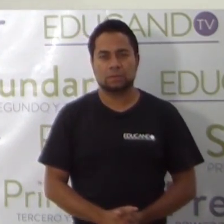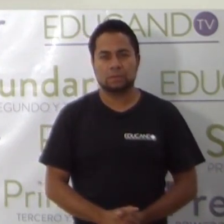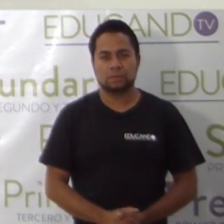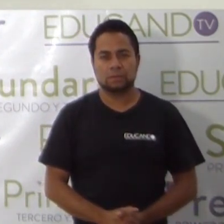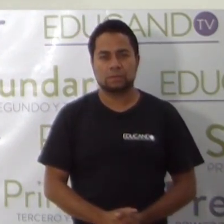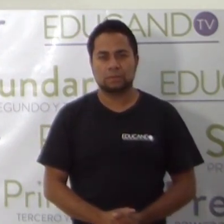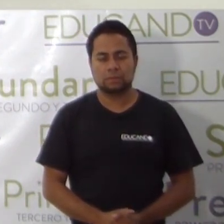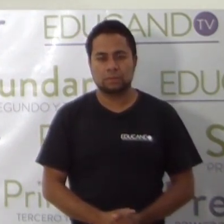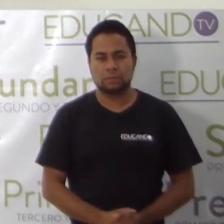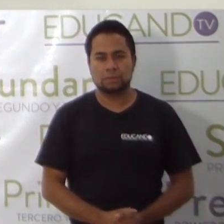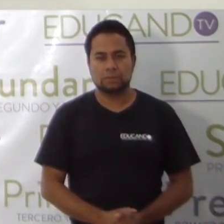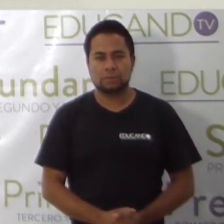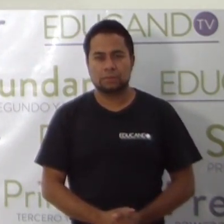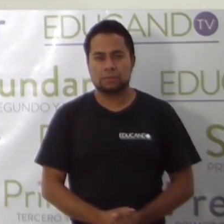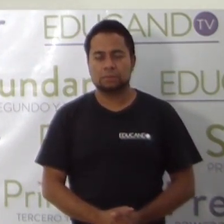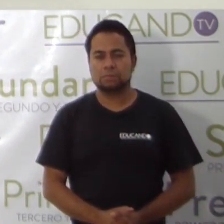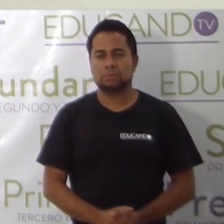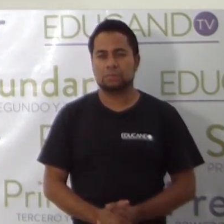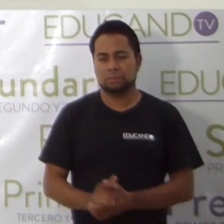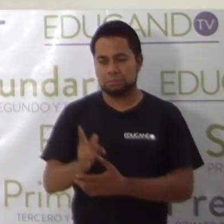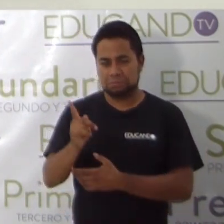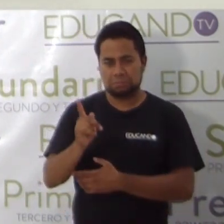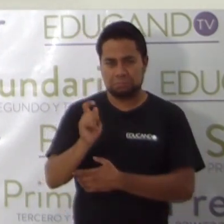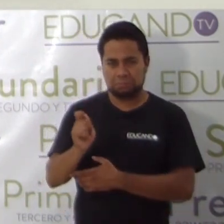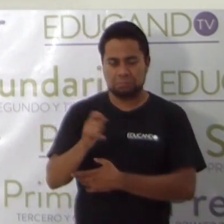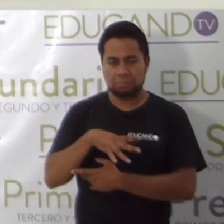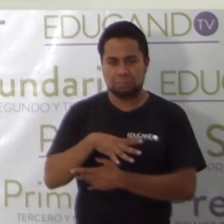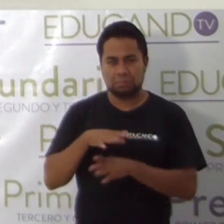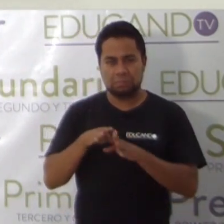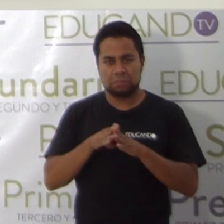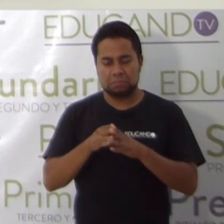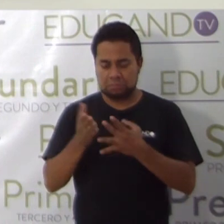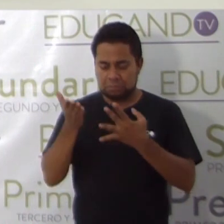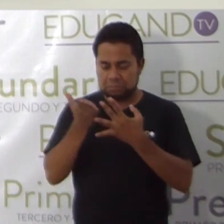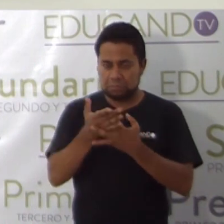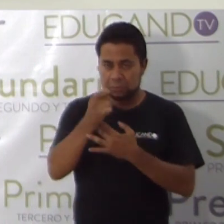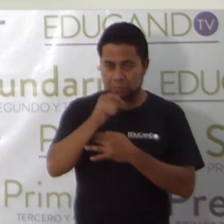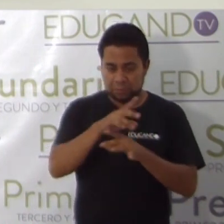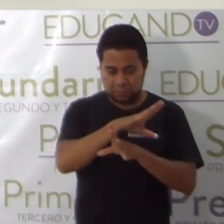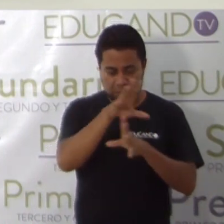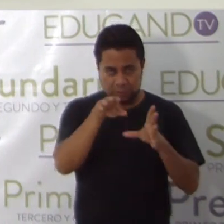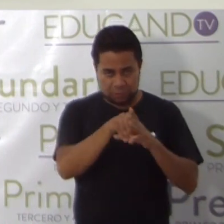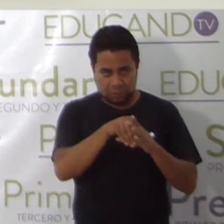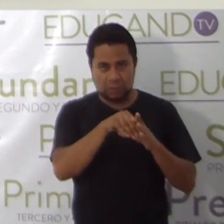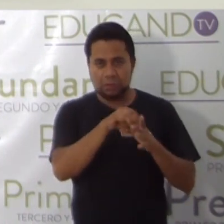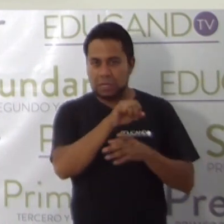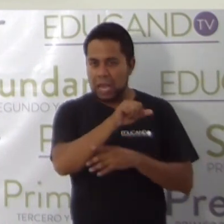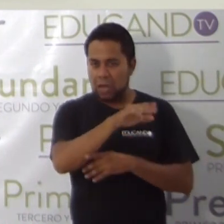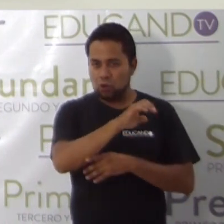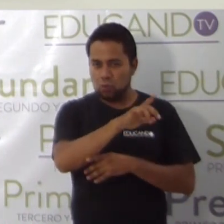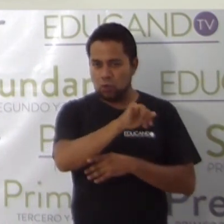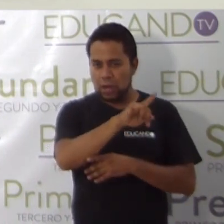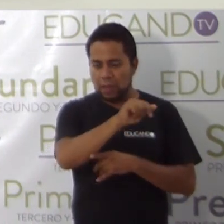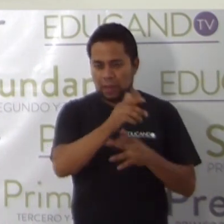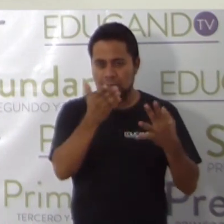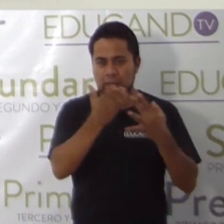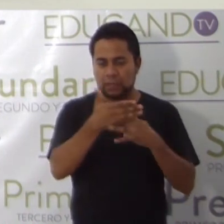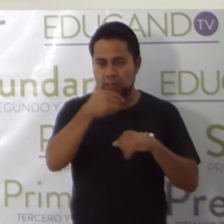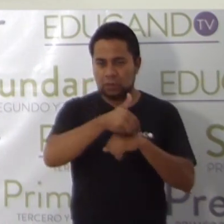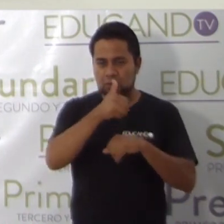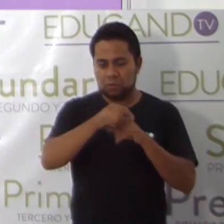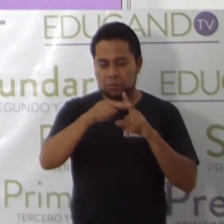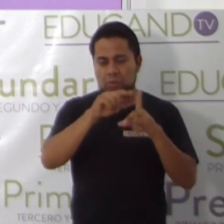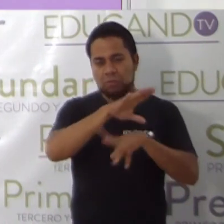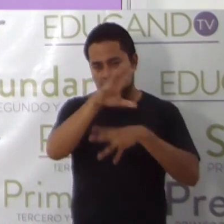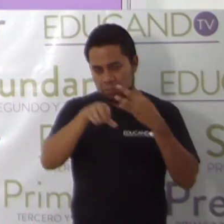Entonces, tenemos frecuencia relativa acumulada. Se obtiene de dividir la frecuencia absoluta acumulada entre el número total de